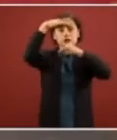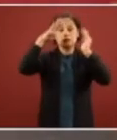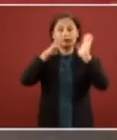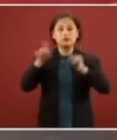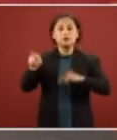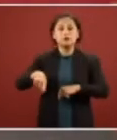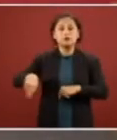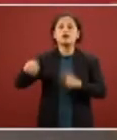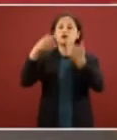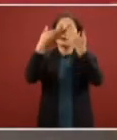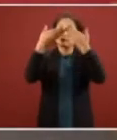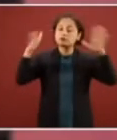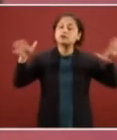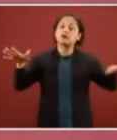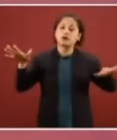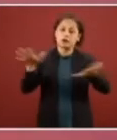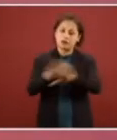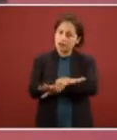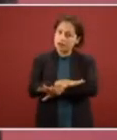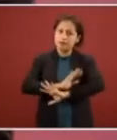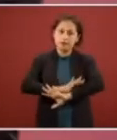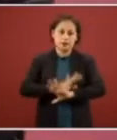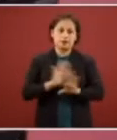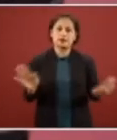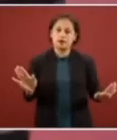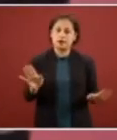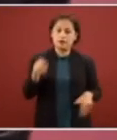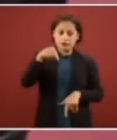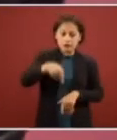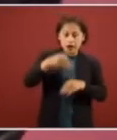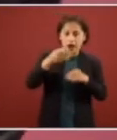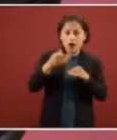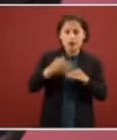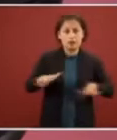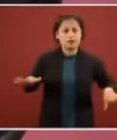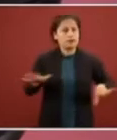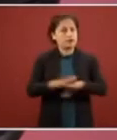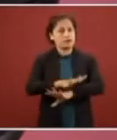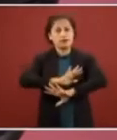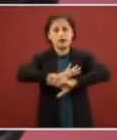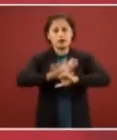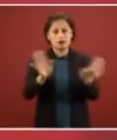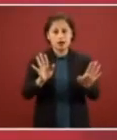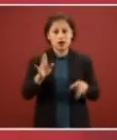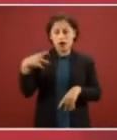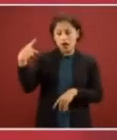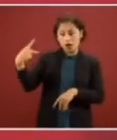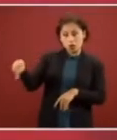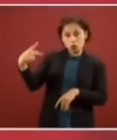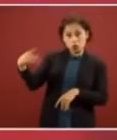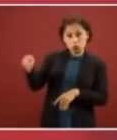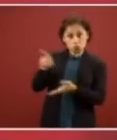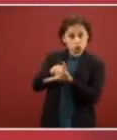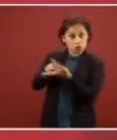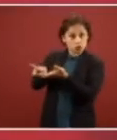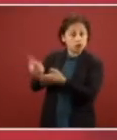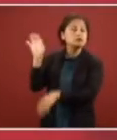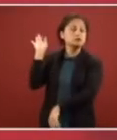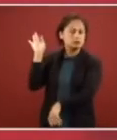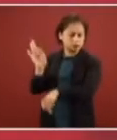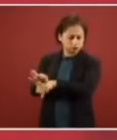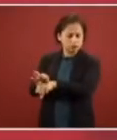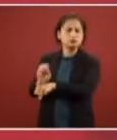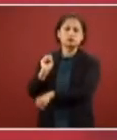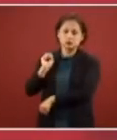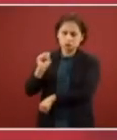changed ellos garantizadas todas sus libertades and they have their liberties